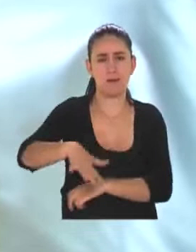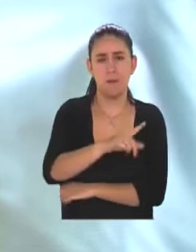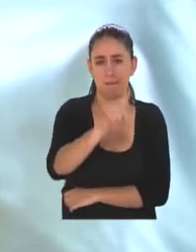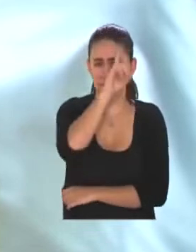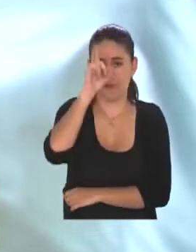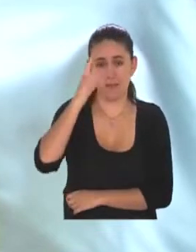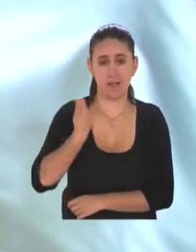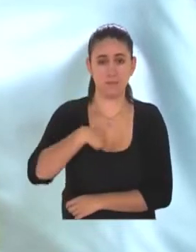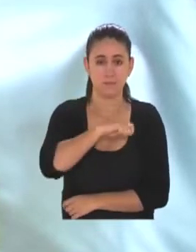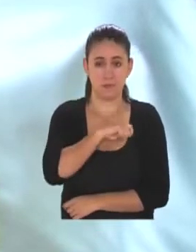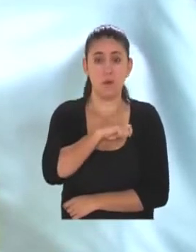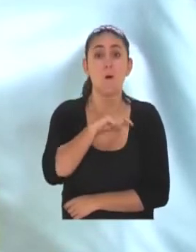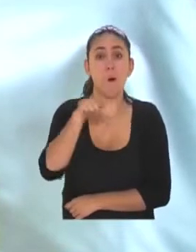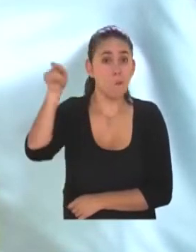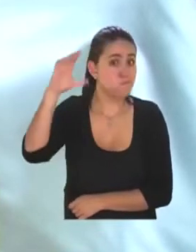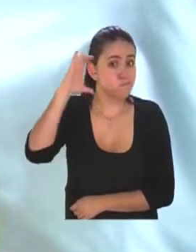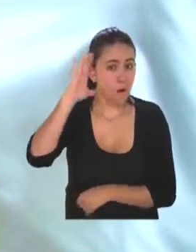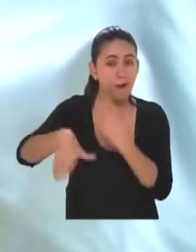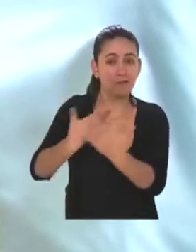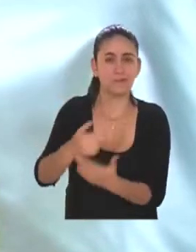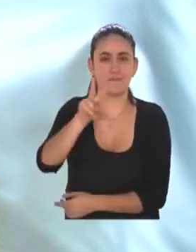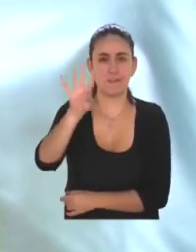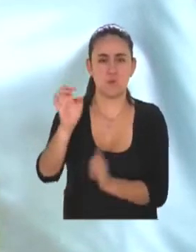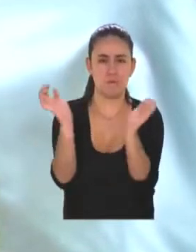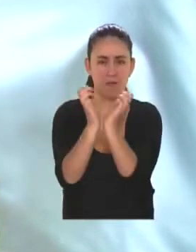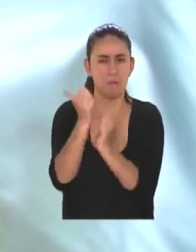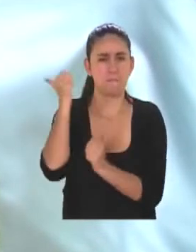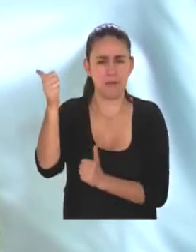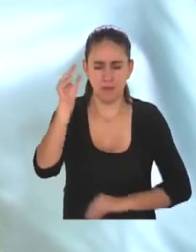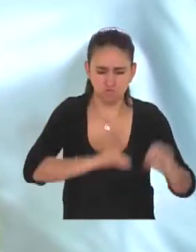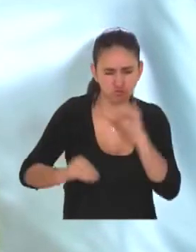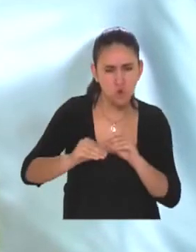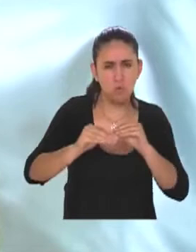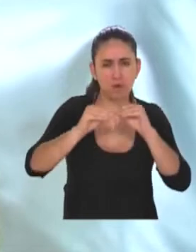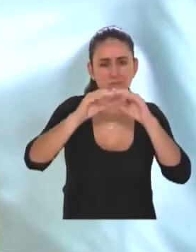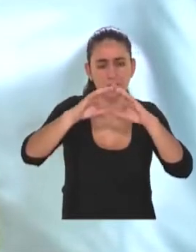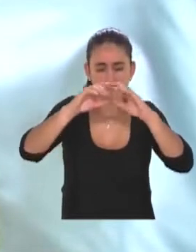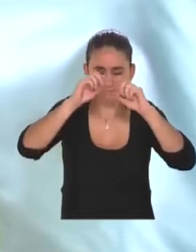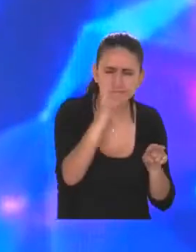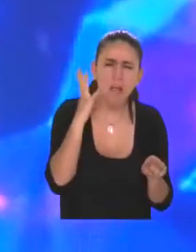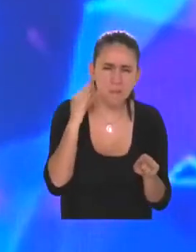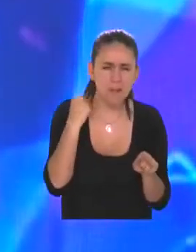España, expone hasta el próximo 29 de mayo su particular y creativa visión del mundo de los toros.